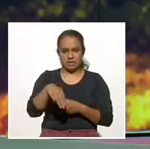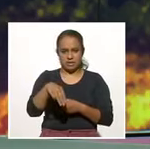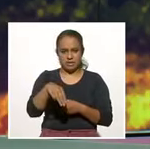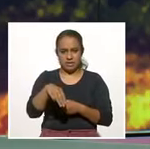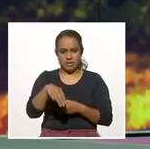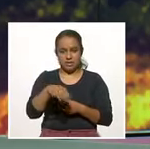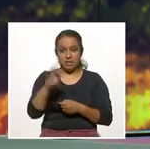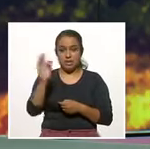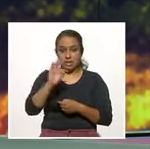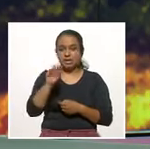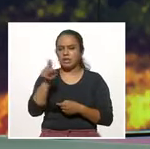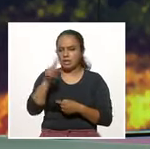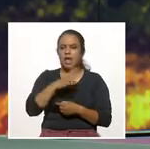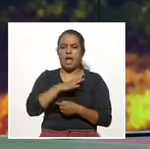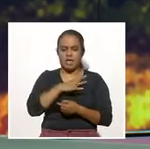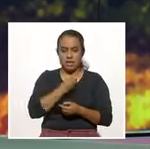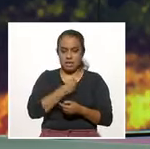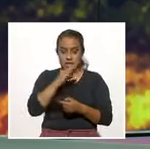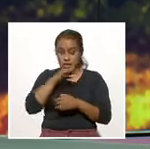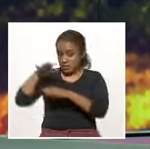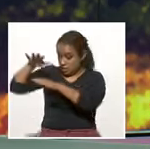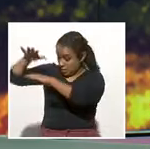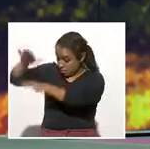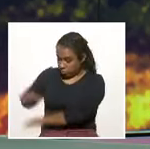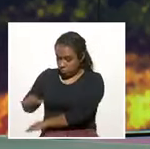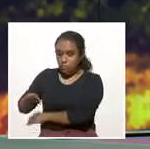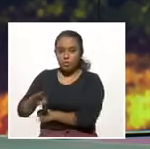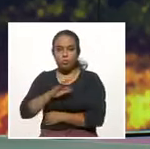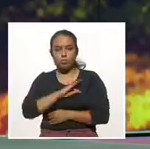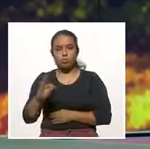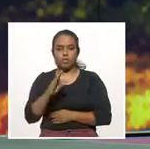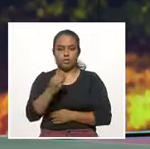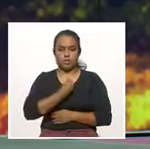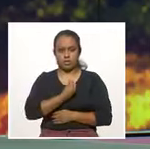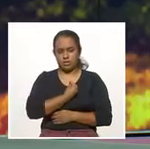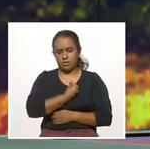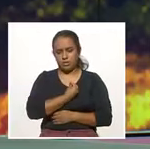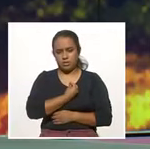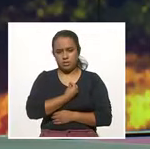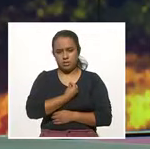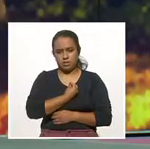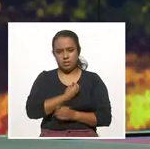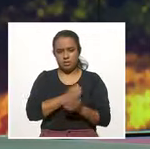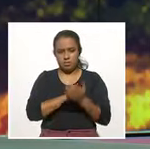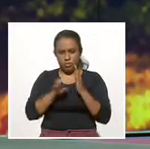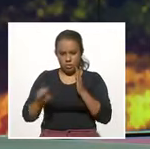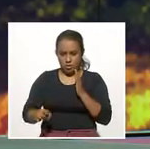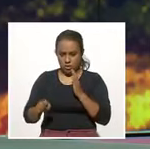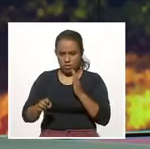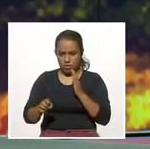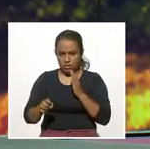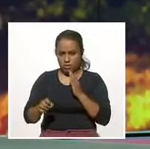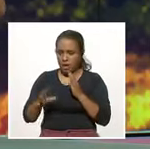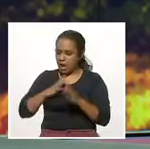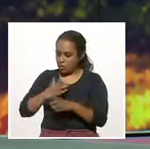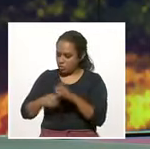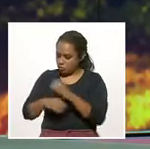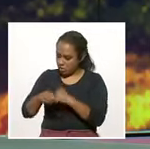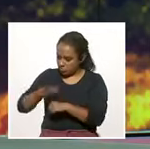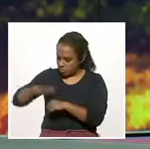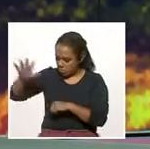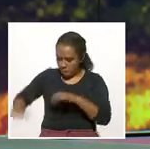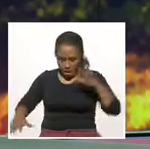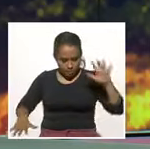Entonces, si eso cae, que es resistente, cae a un lado, y podría soportar que quede un espacio al caer más objetos de la